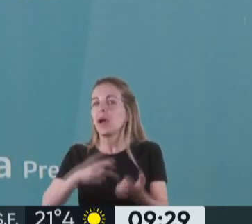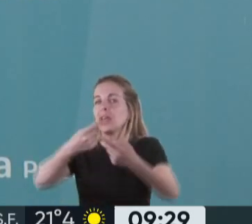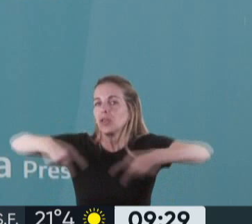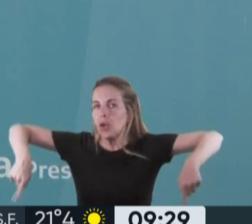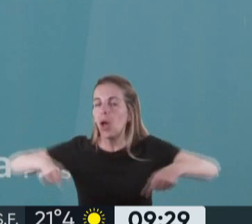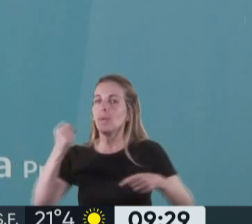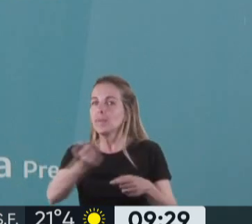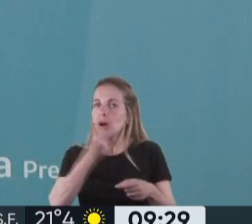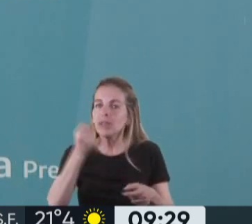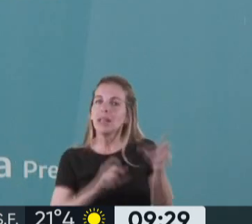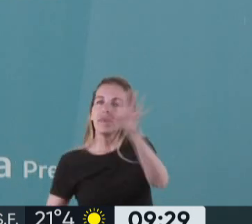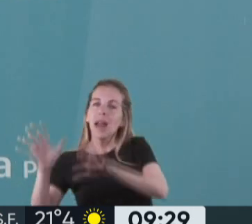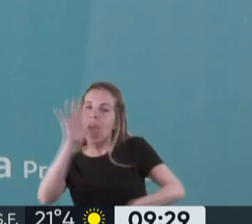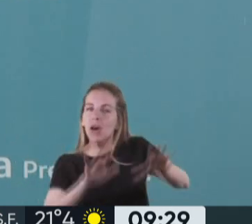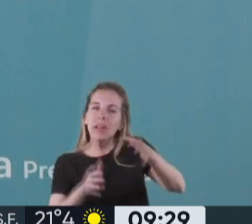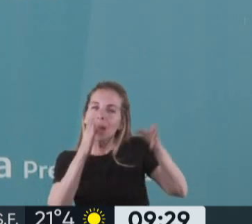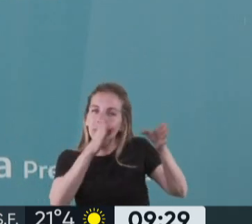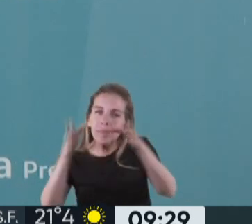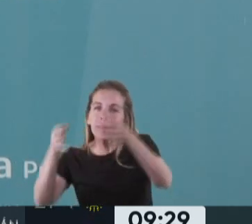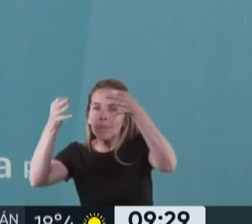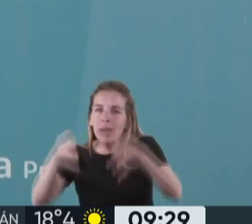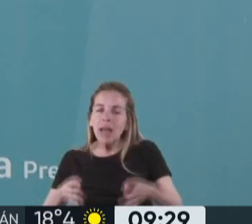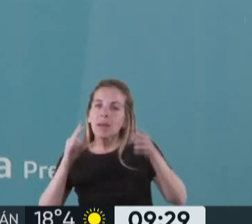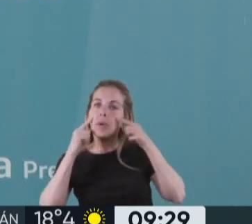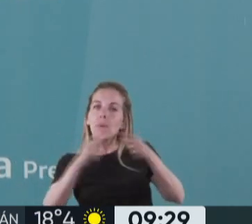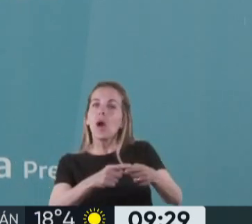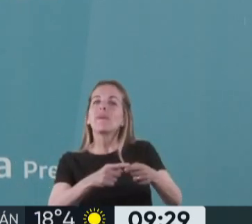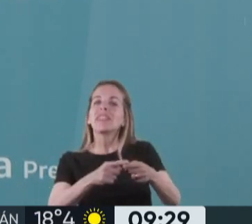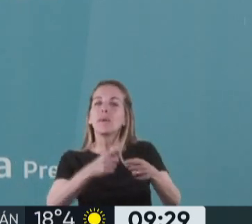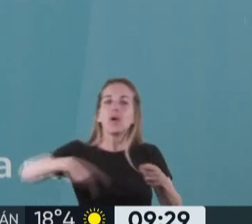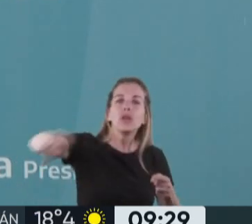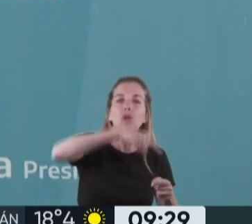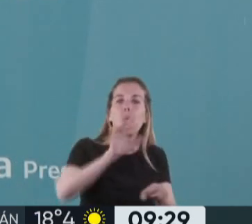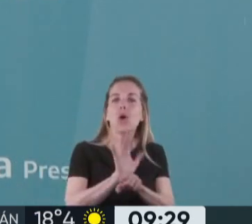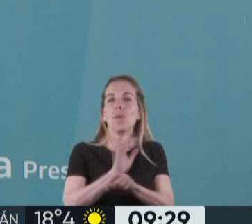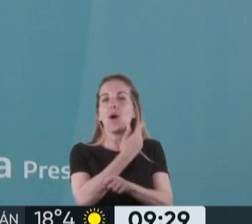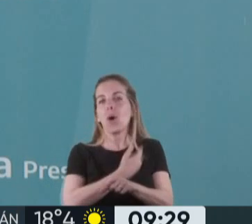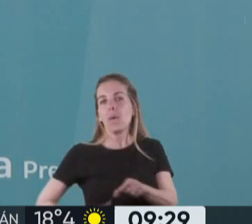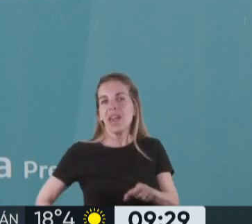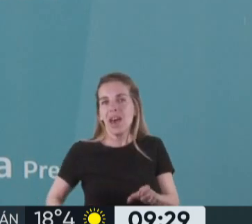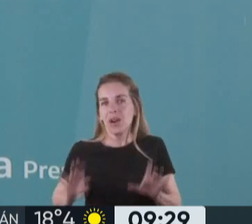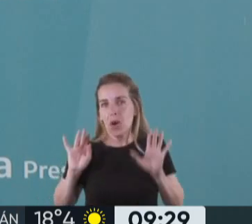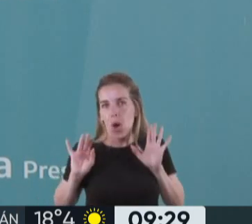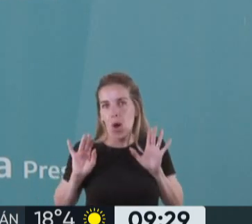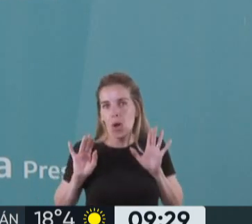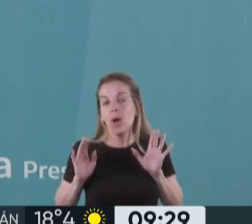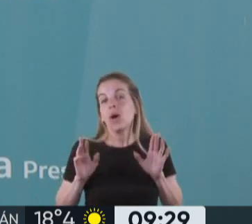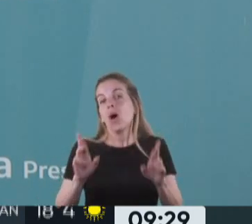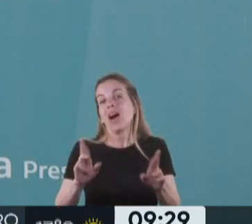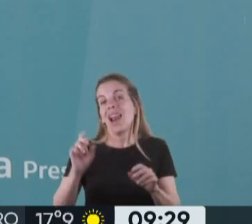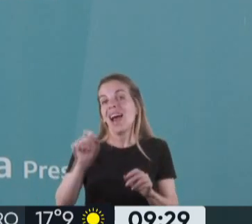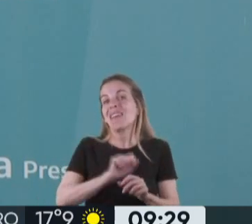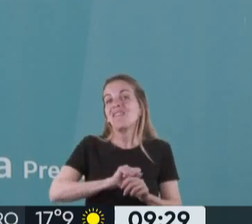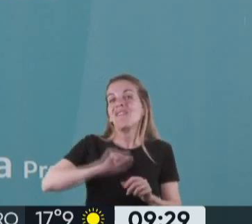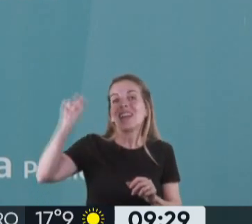un ordenamiento general que tiene que ver con las metas que nosotros nos planteamos como gobierno para que el descenso de la inflación